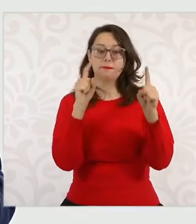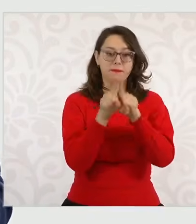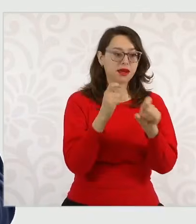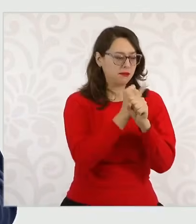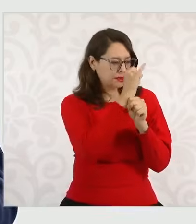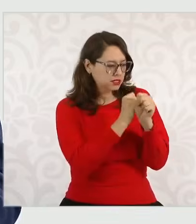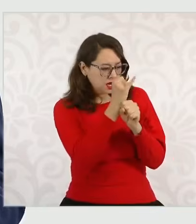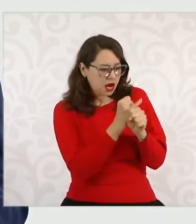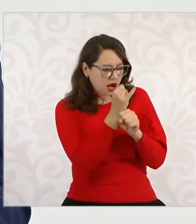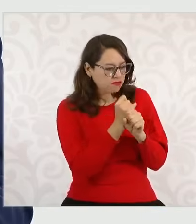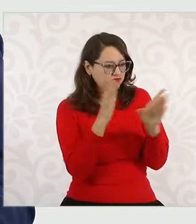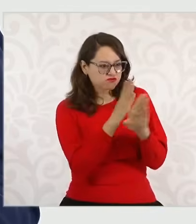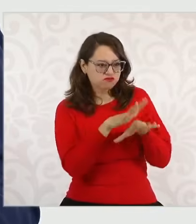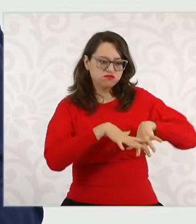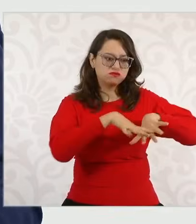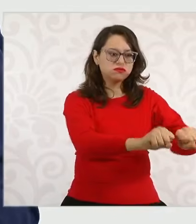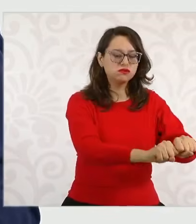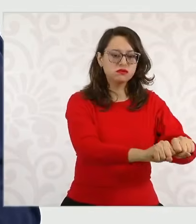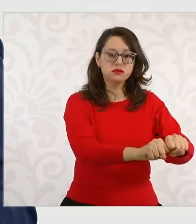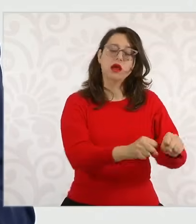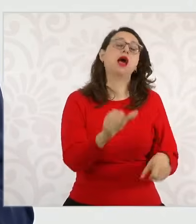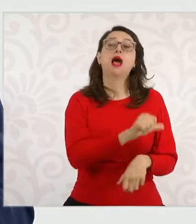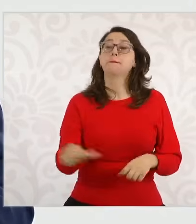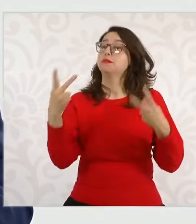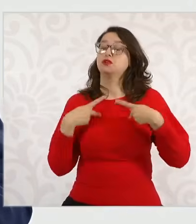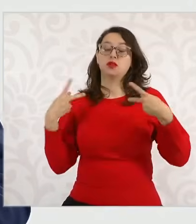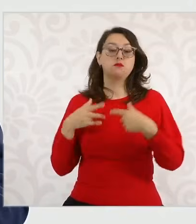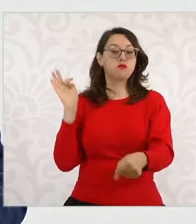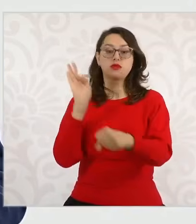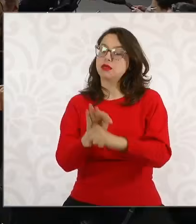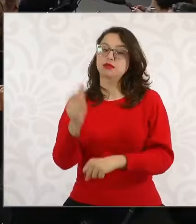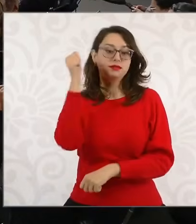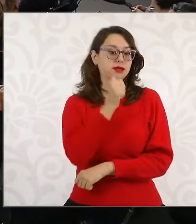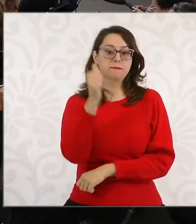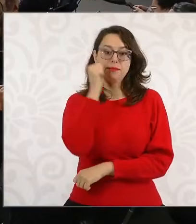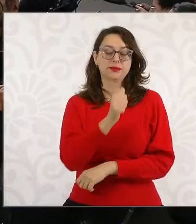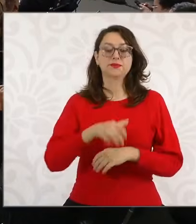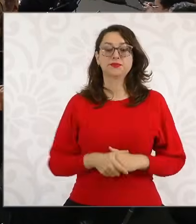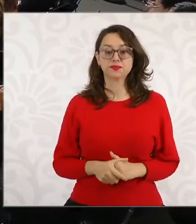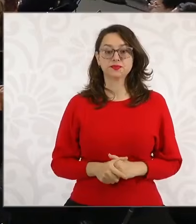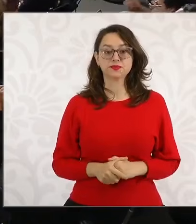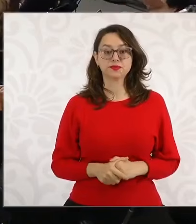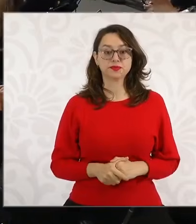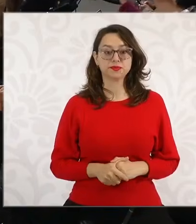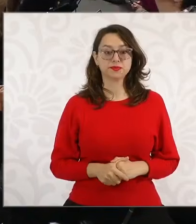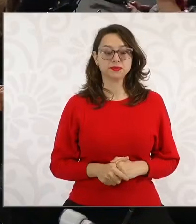inteligencia. Y vamos a seguir trabajando por la gente siempre. Siempre vamos a seguir trabajando.